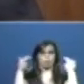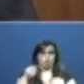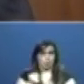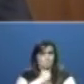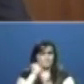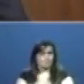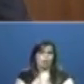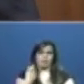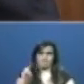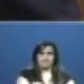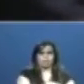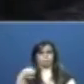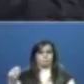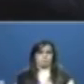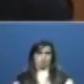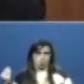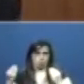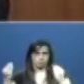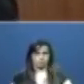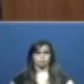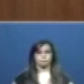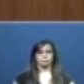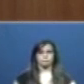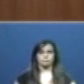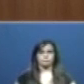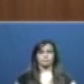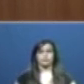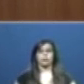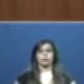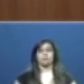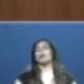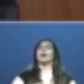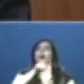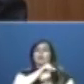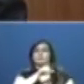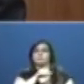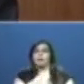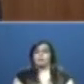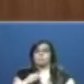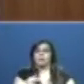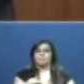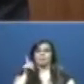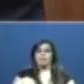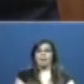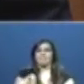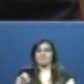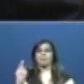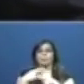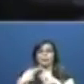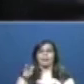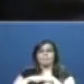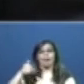necesario mejorar además de las anteriores la recuperación económica exige políticas para la